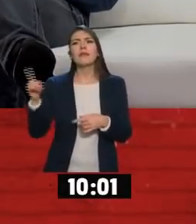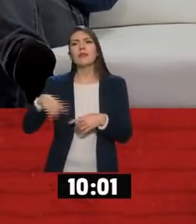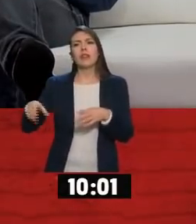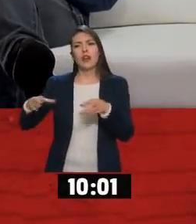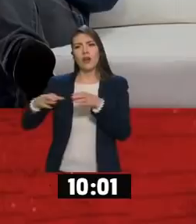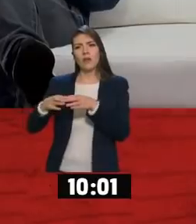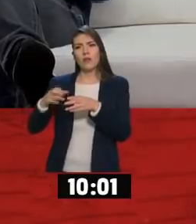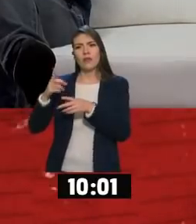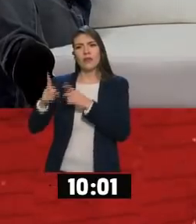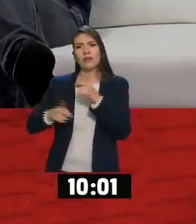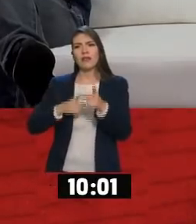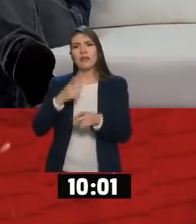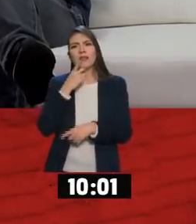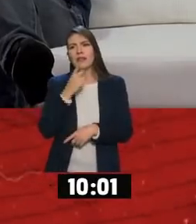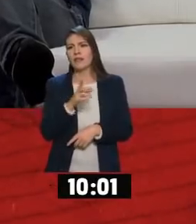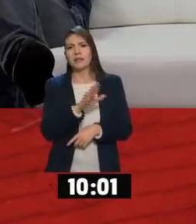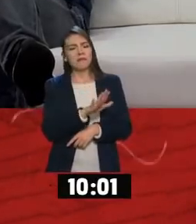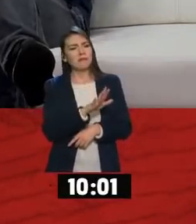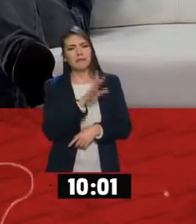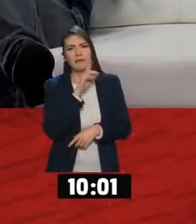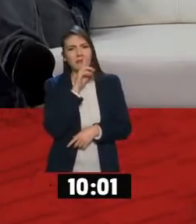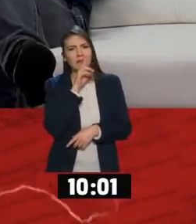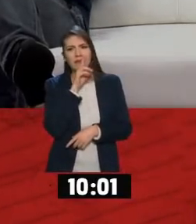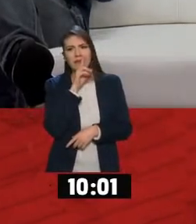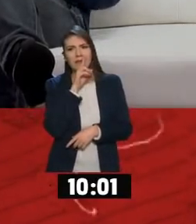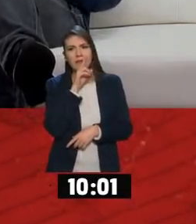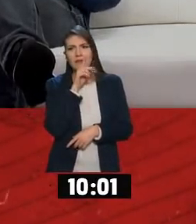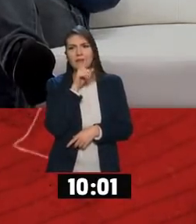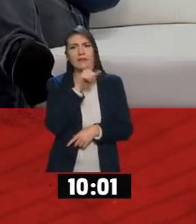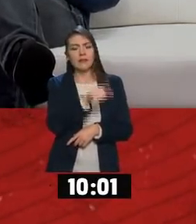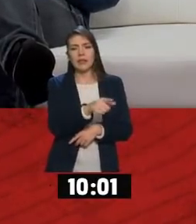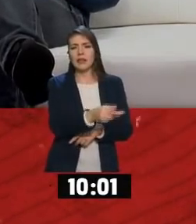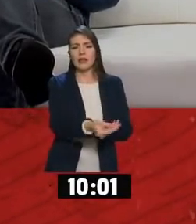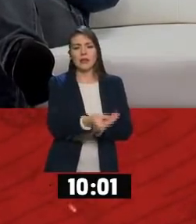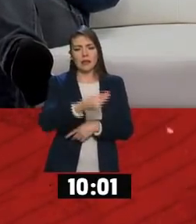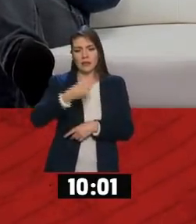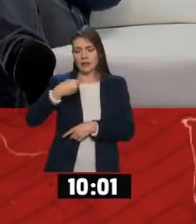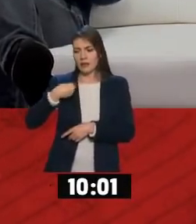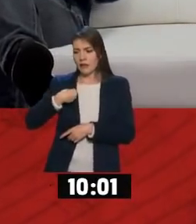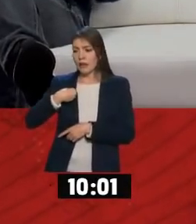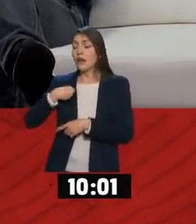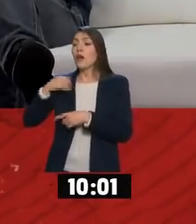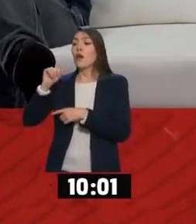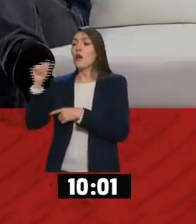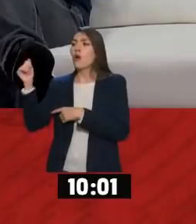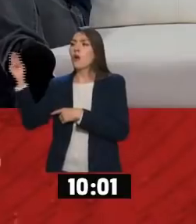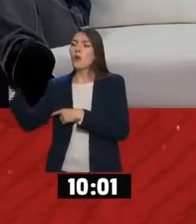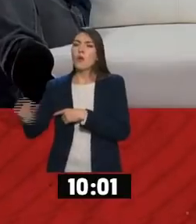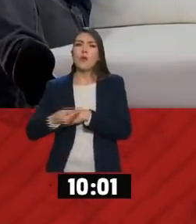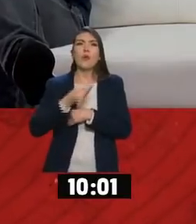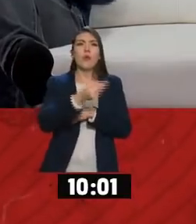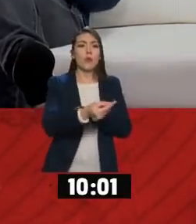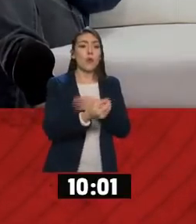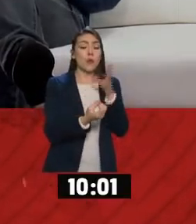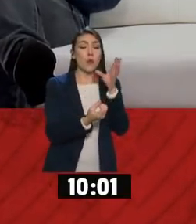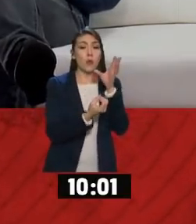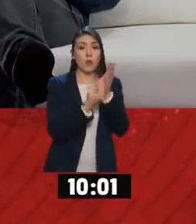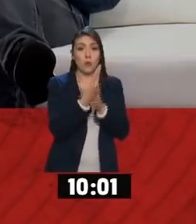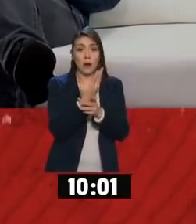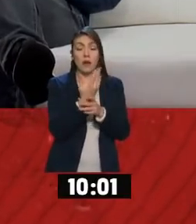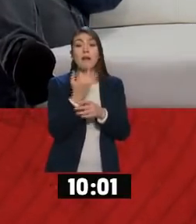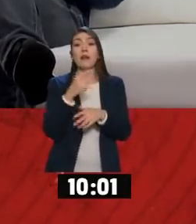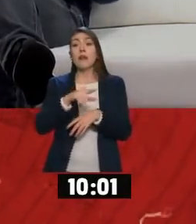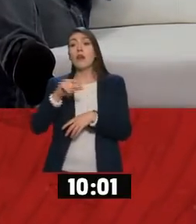preocupes, mija, esa medalla no la vuelves a tocar. Haznosla llegar, te vamos a dar una nueva. Y a usted, señor, la próxima vez que se mete en un protocolo que no